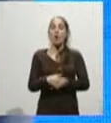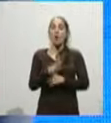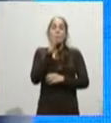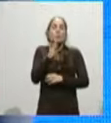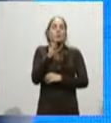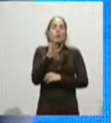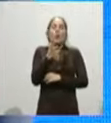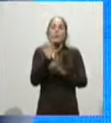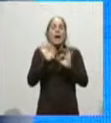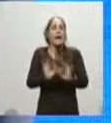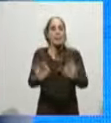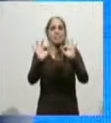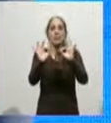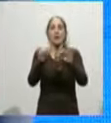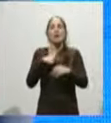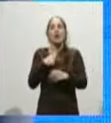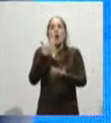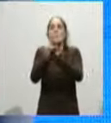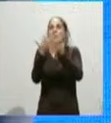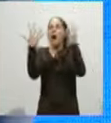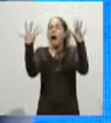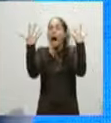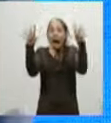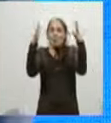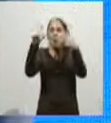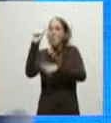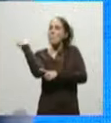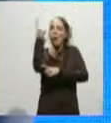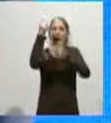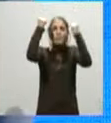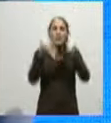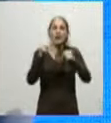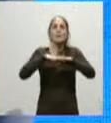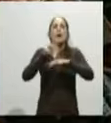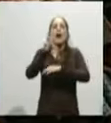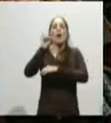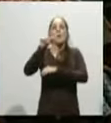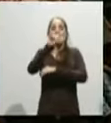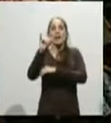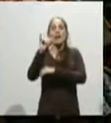especial, yo le voy a pedir el aplauso más grande de la noche para Willy Díaz.